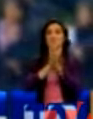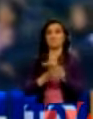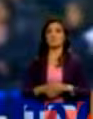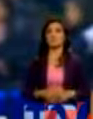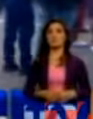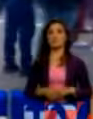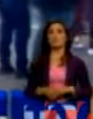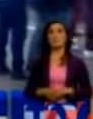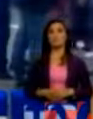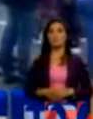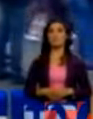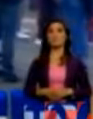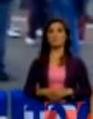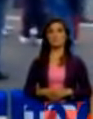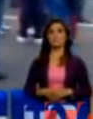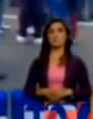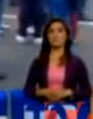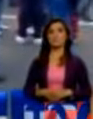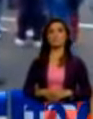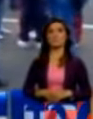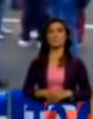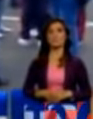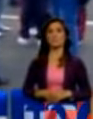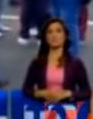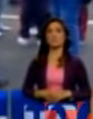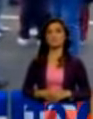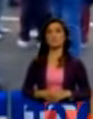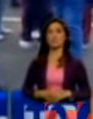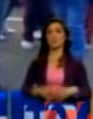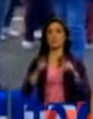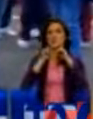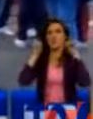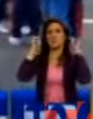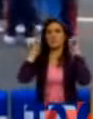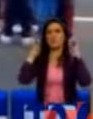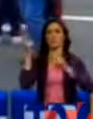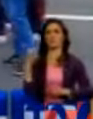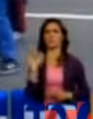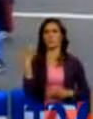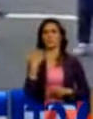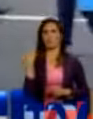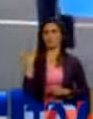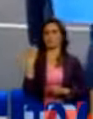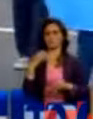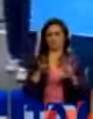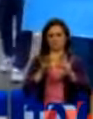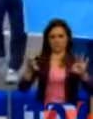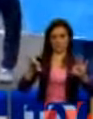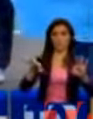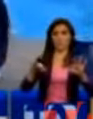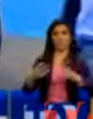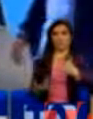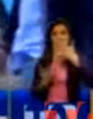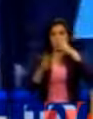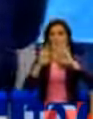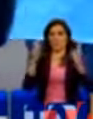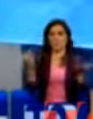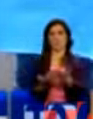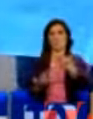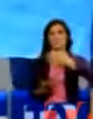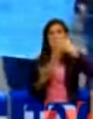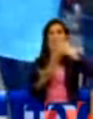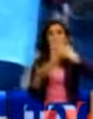ustedes ven, a esta hora de la tarde continúan manifestándose. Hay troncos en la avenida, hay fuego también en esta